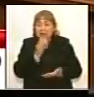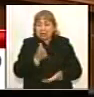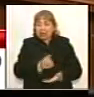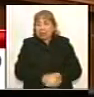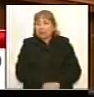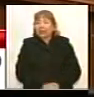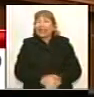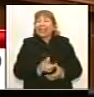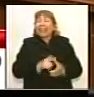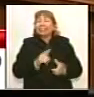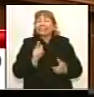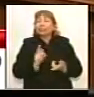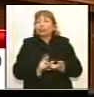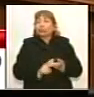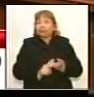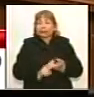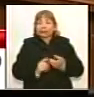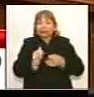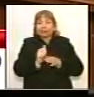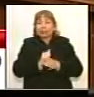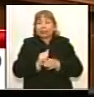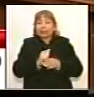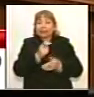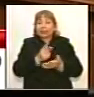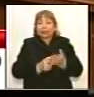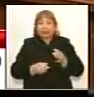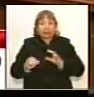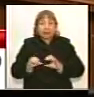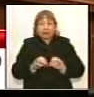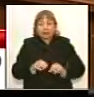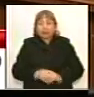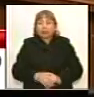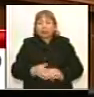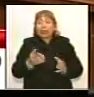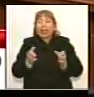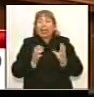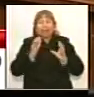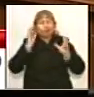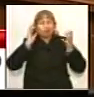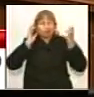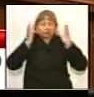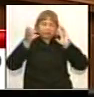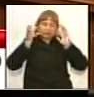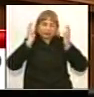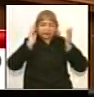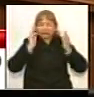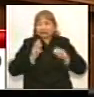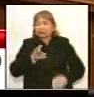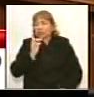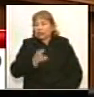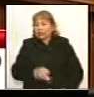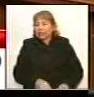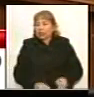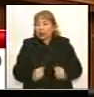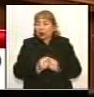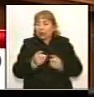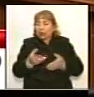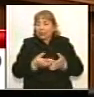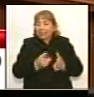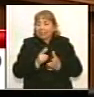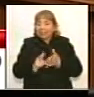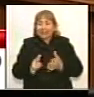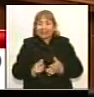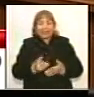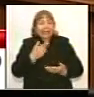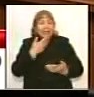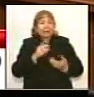Entonces, en la práctica, lo que están haciendo al confundir fuente prohibida con fuente ilícita